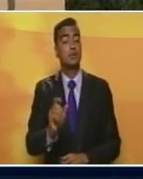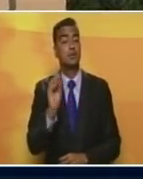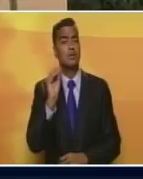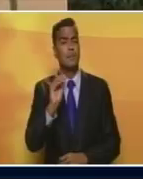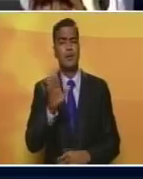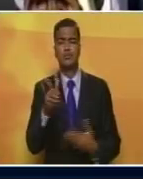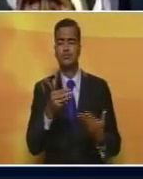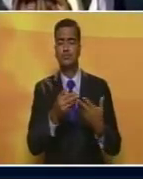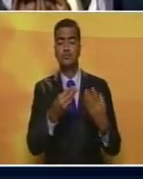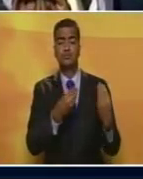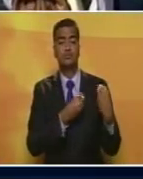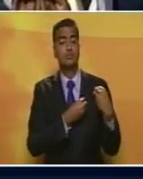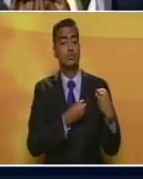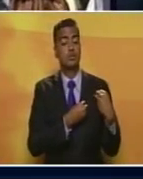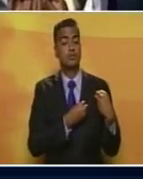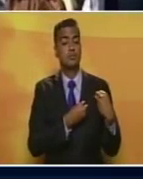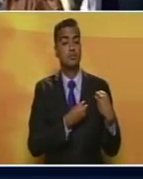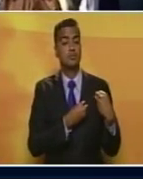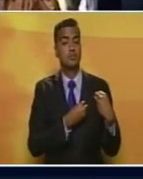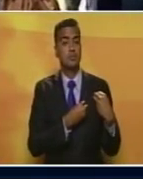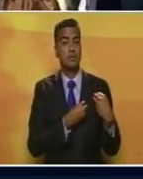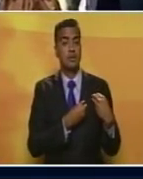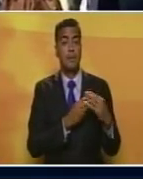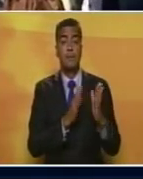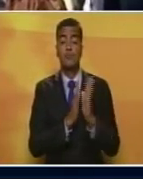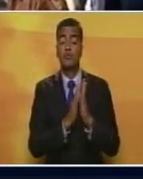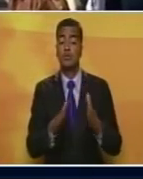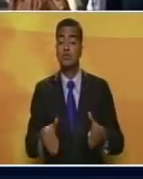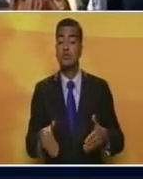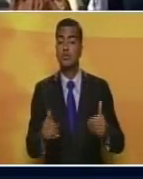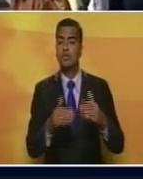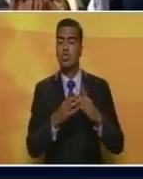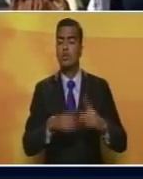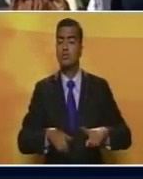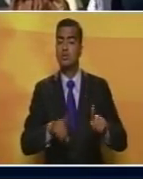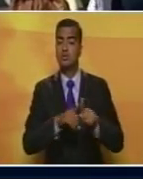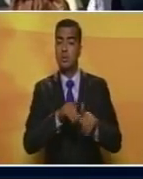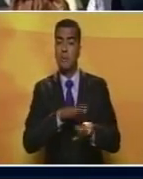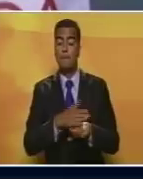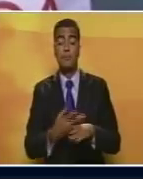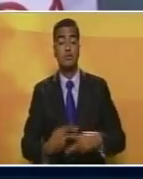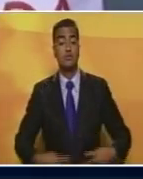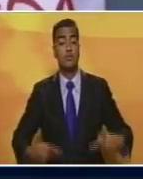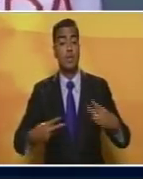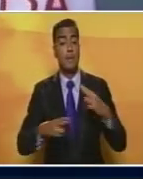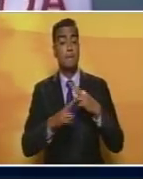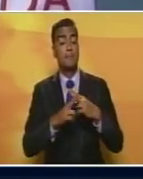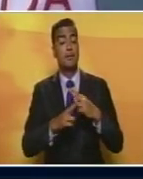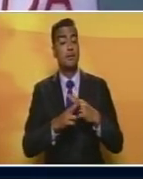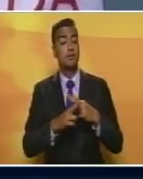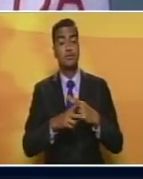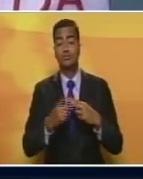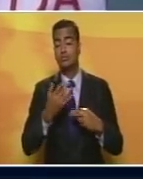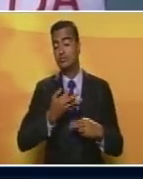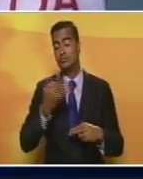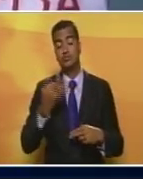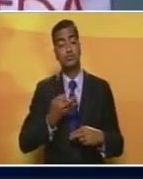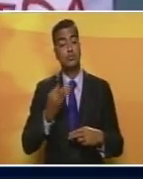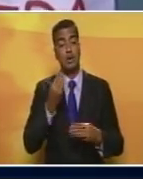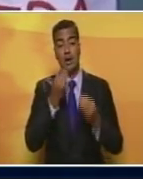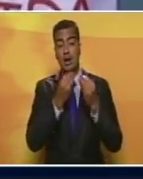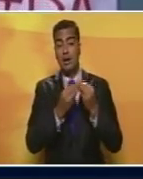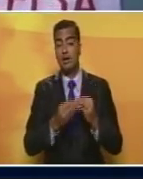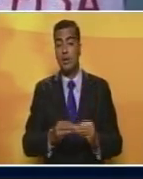Seguro Social, en el hospital, y aquí no ha llegado. Señores, es la vida de todos estos pacientes. Hay pacientes que están en